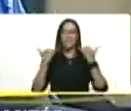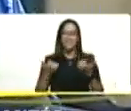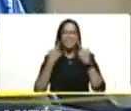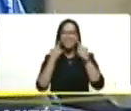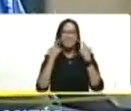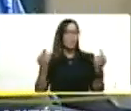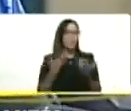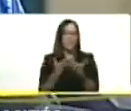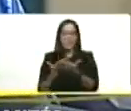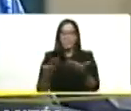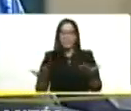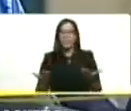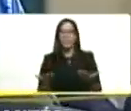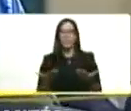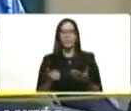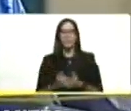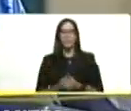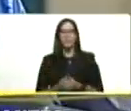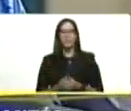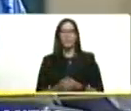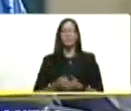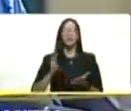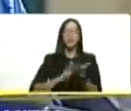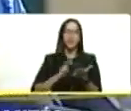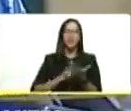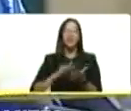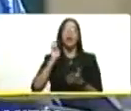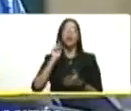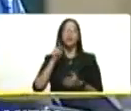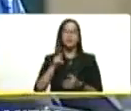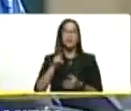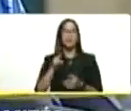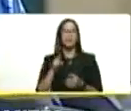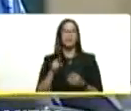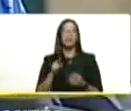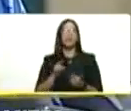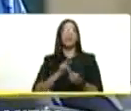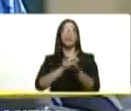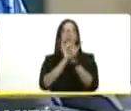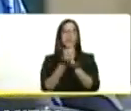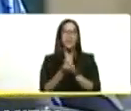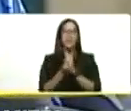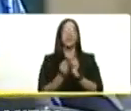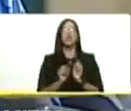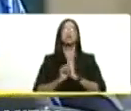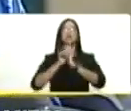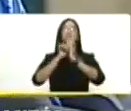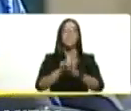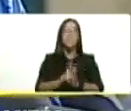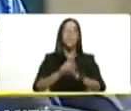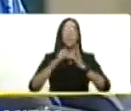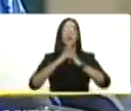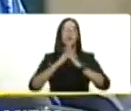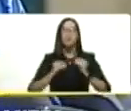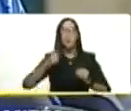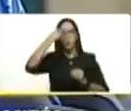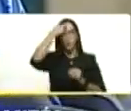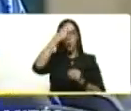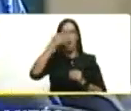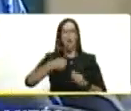se conoce, sino de veras que usted se ha convertido en un gran símbolo para todos los pueblos